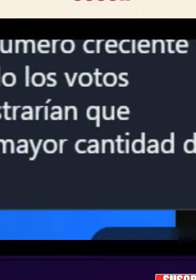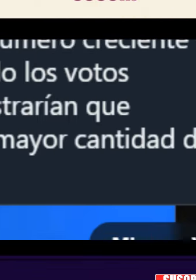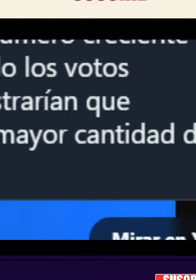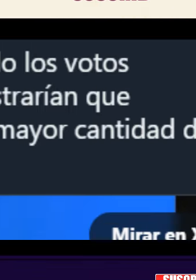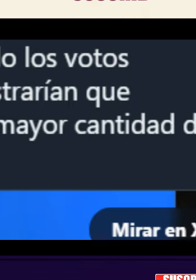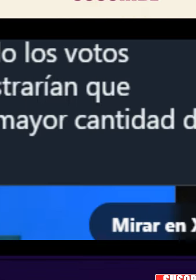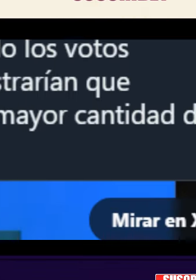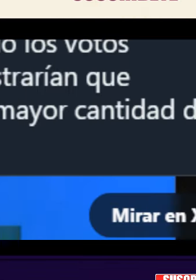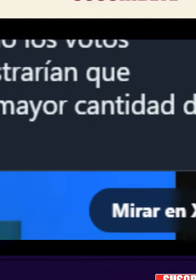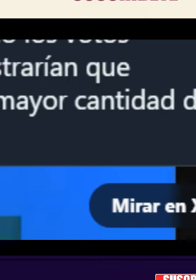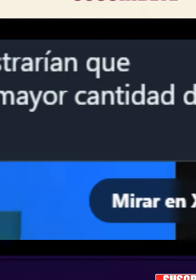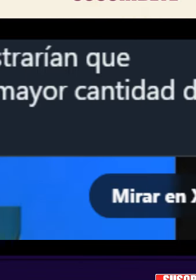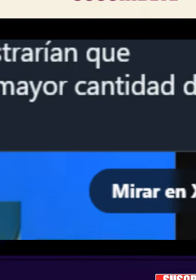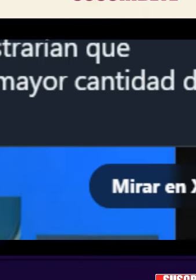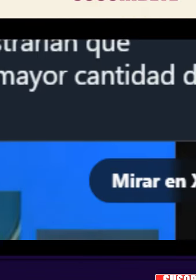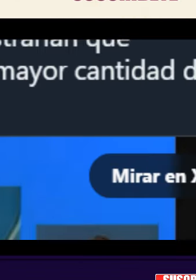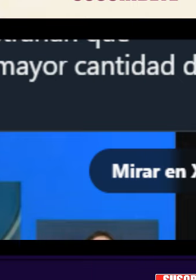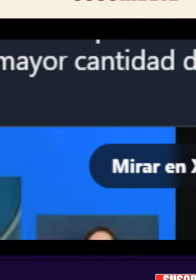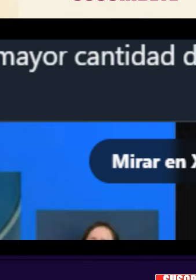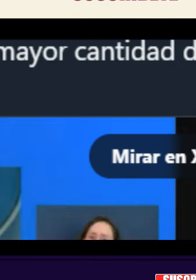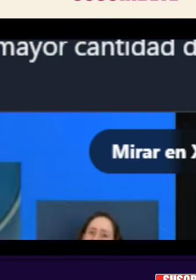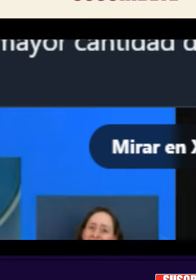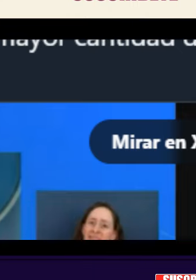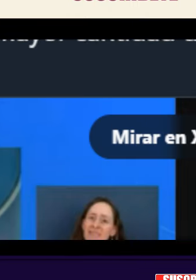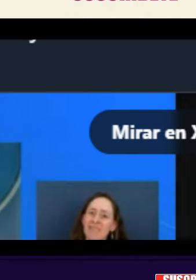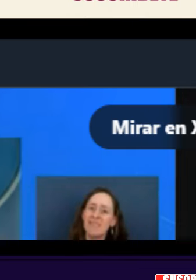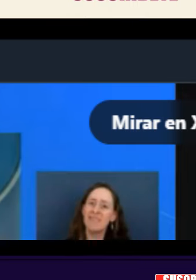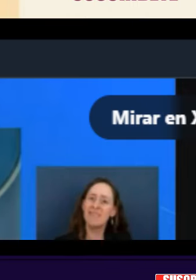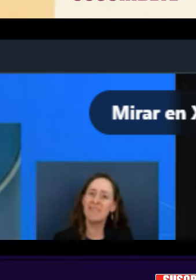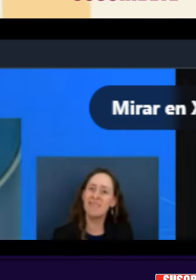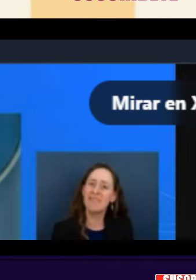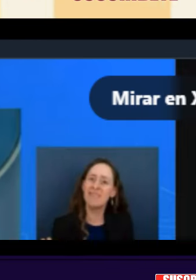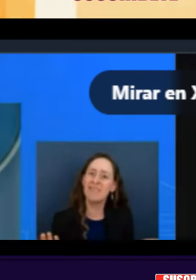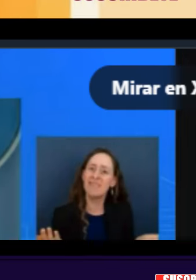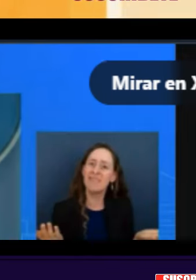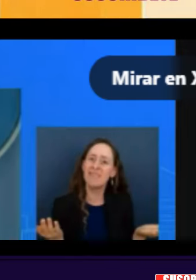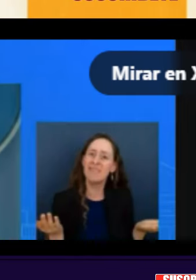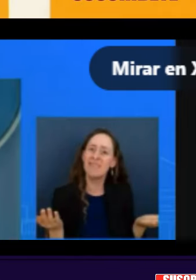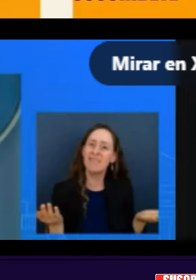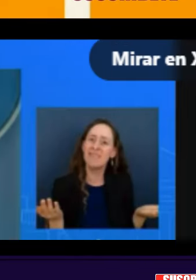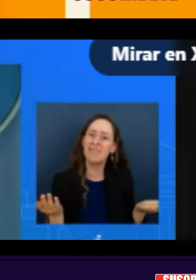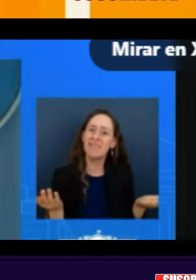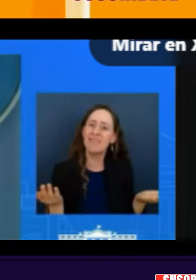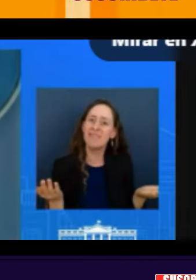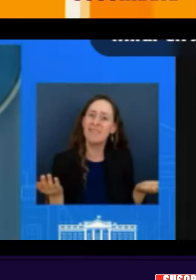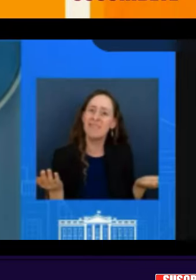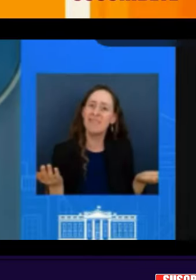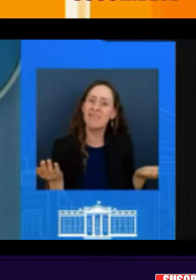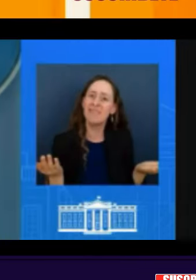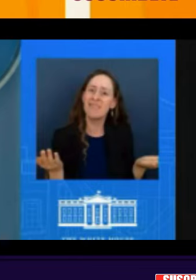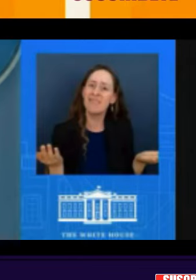mundo que perdió los comicios, puesto que siguen sin revelar públicamente las mencionadas actas. Igualmente entregó